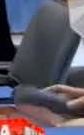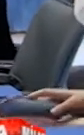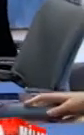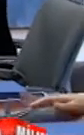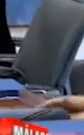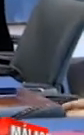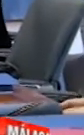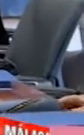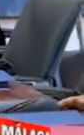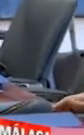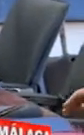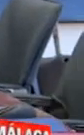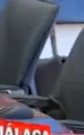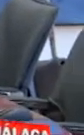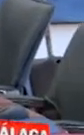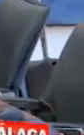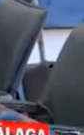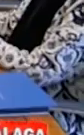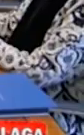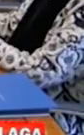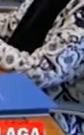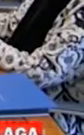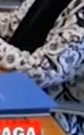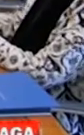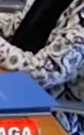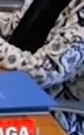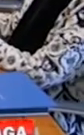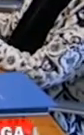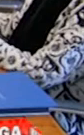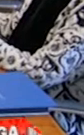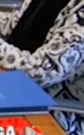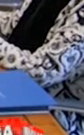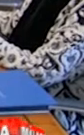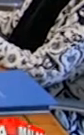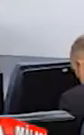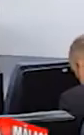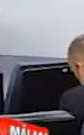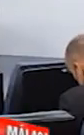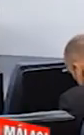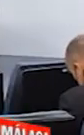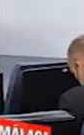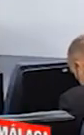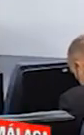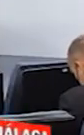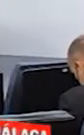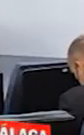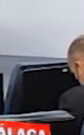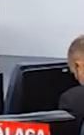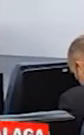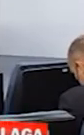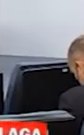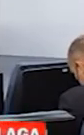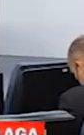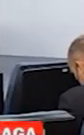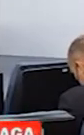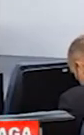El Consejo de Ministros ha dado luz verde este martes al plan de respuesta a la guerra de Ucrania. En total, 16.000